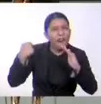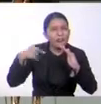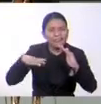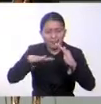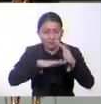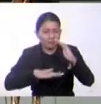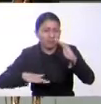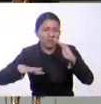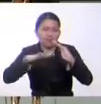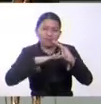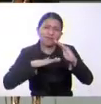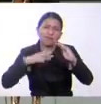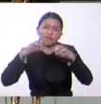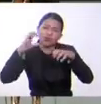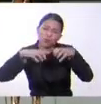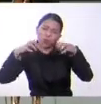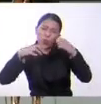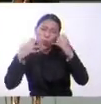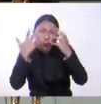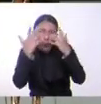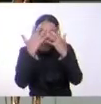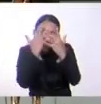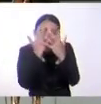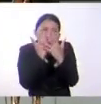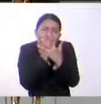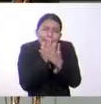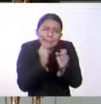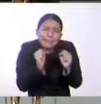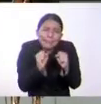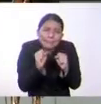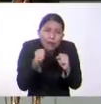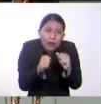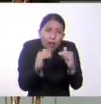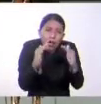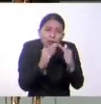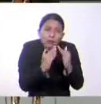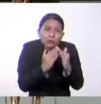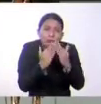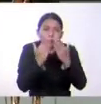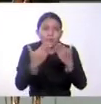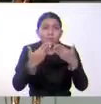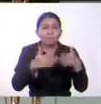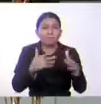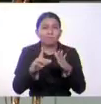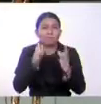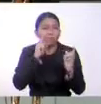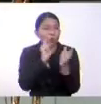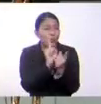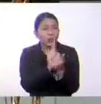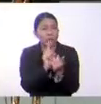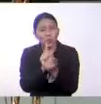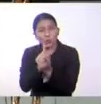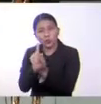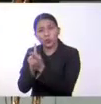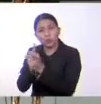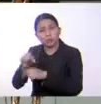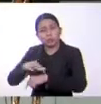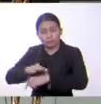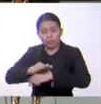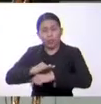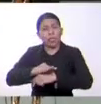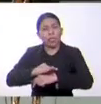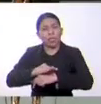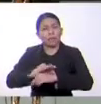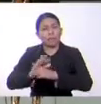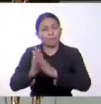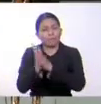adoquinada por llovizna y niebla, hoy es la casa de tus 1000 encuentros, donde la piel se recuesta